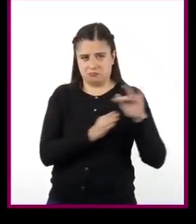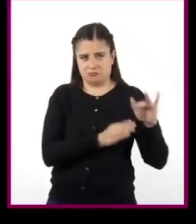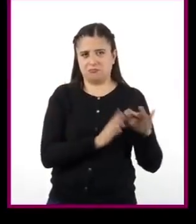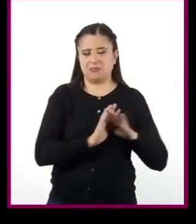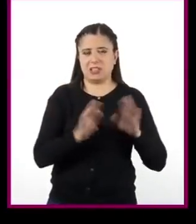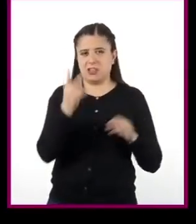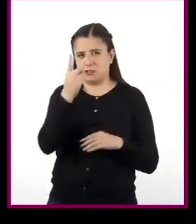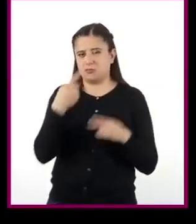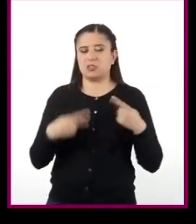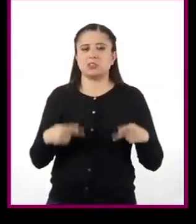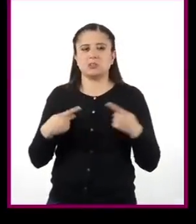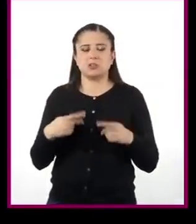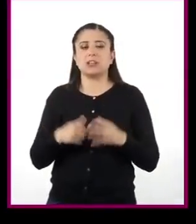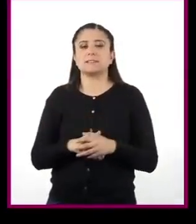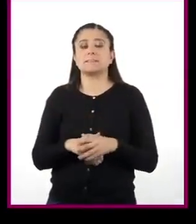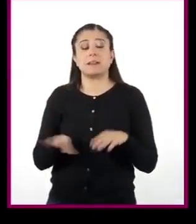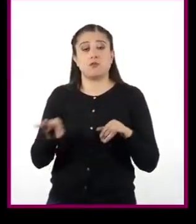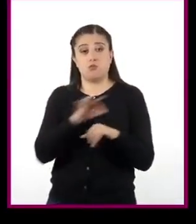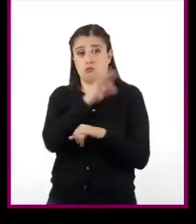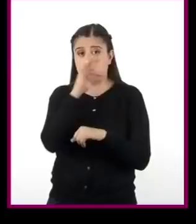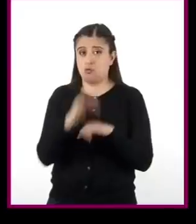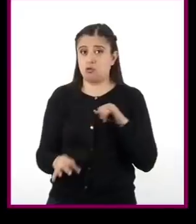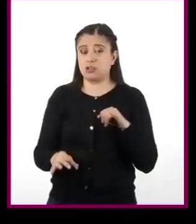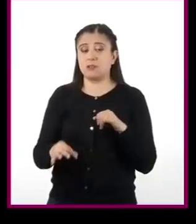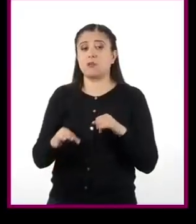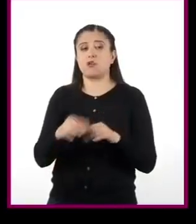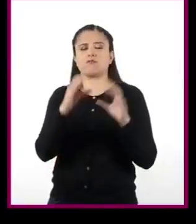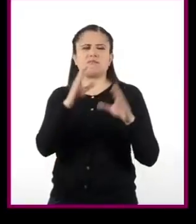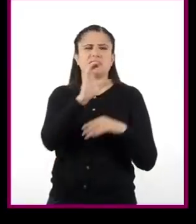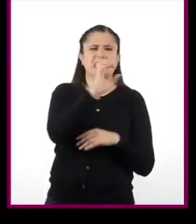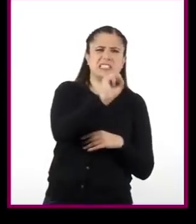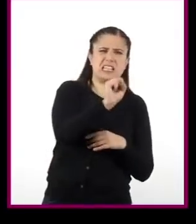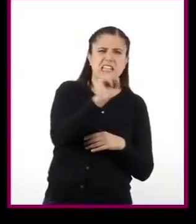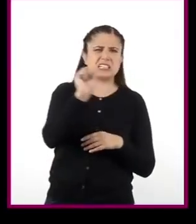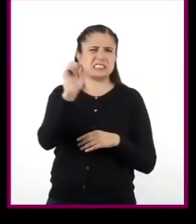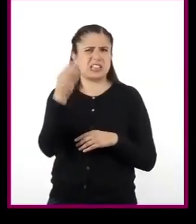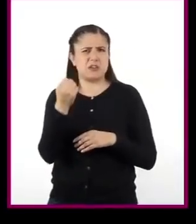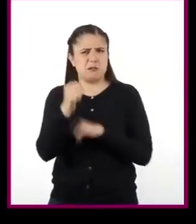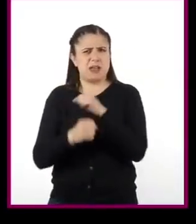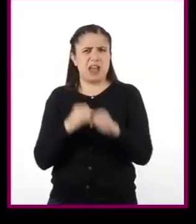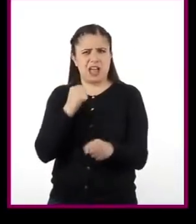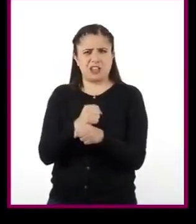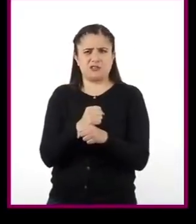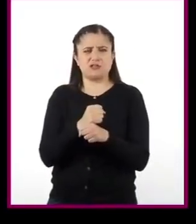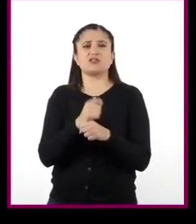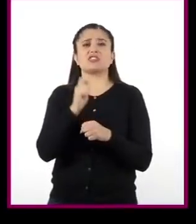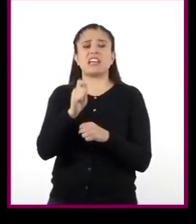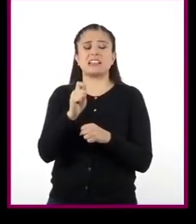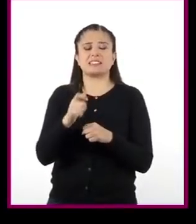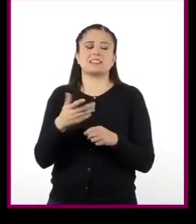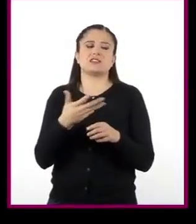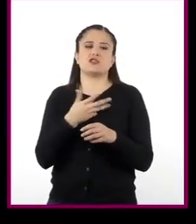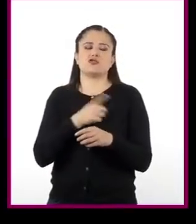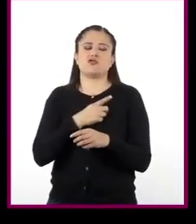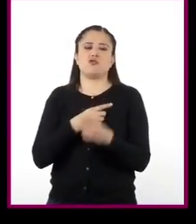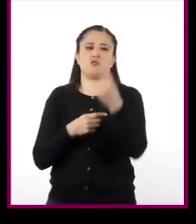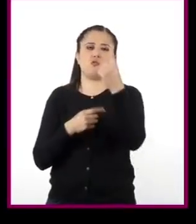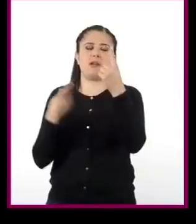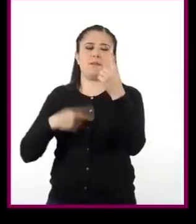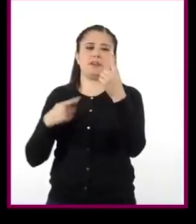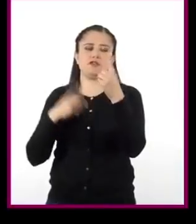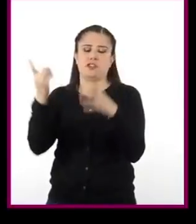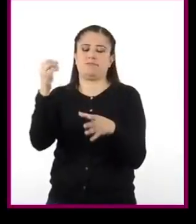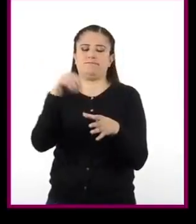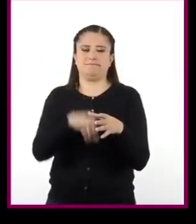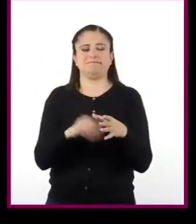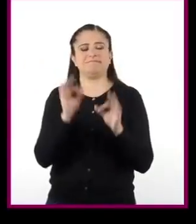Tenemos 2 personas. Y finalmente, entre 60 y 69 años, tenemos solo una persona.